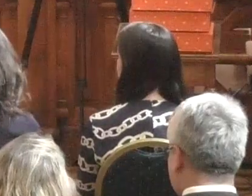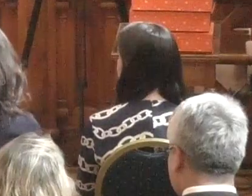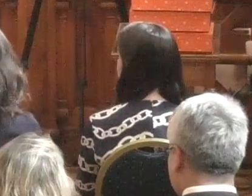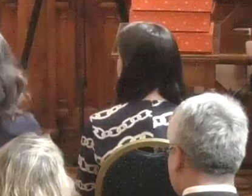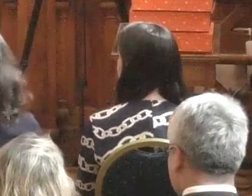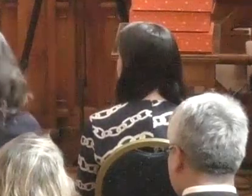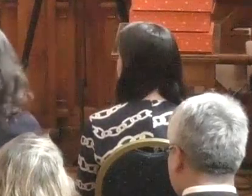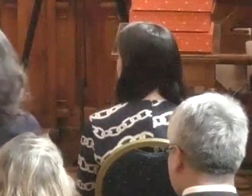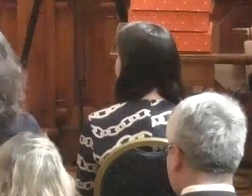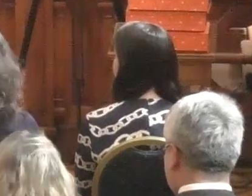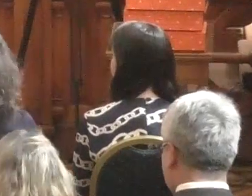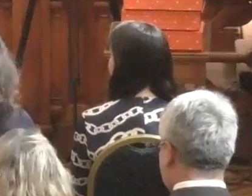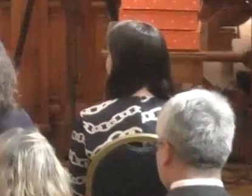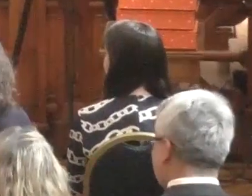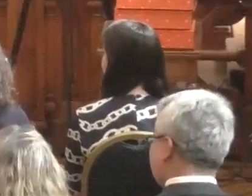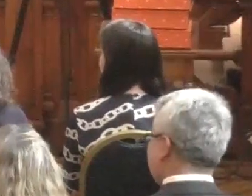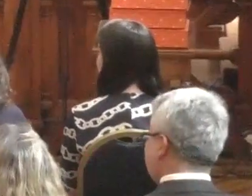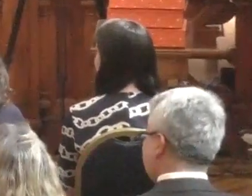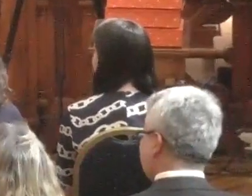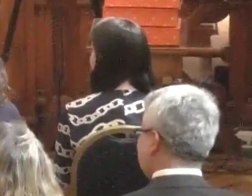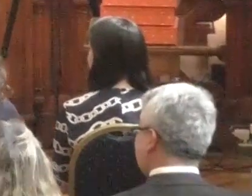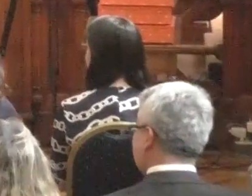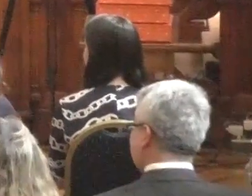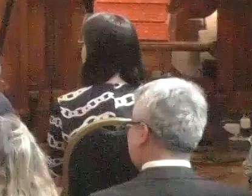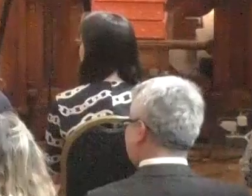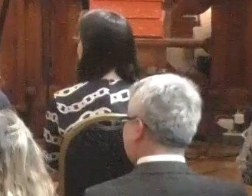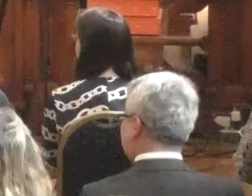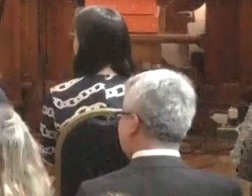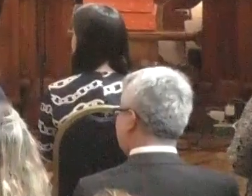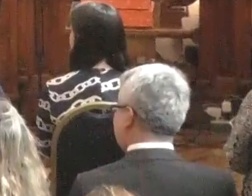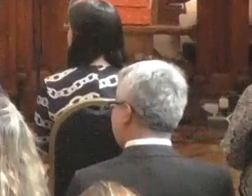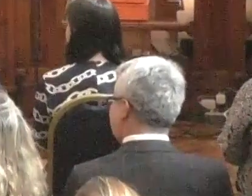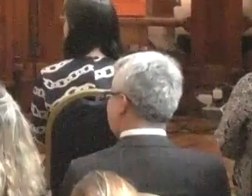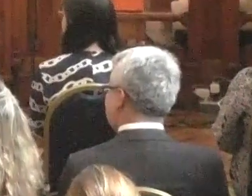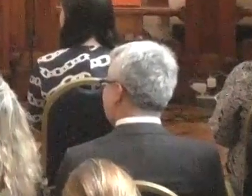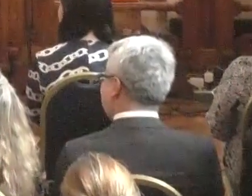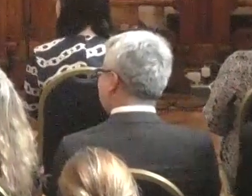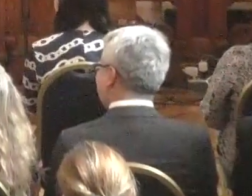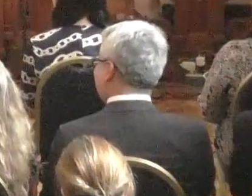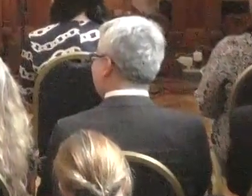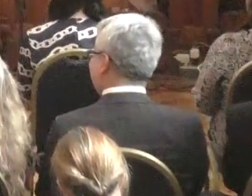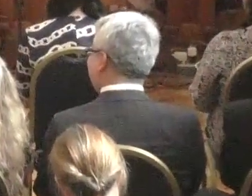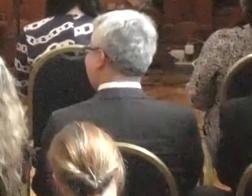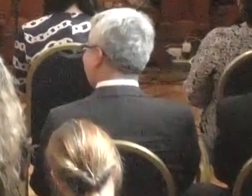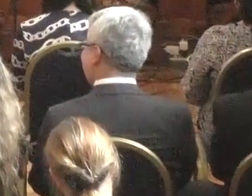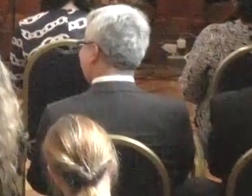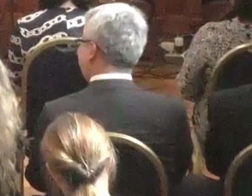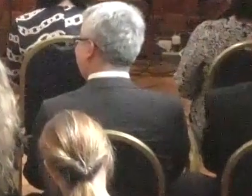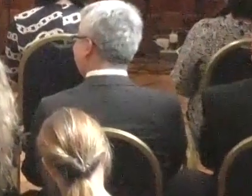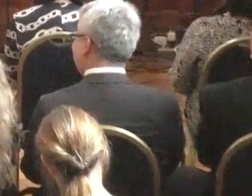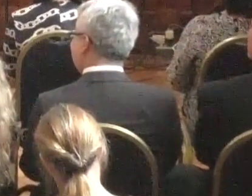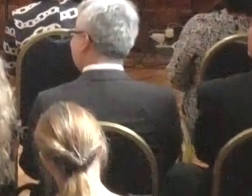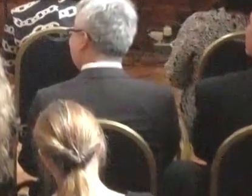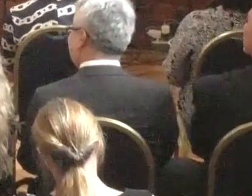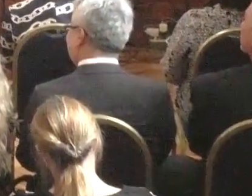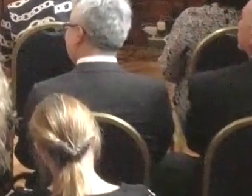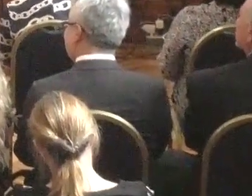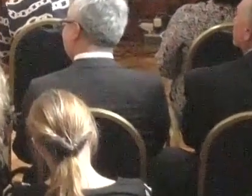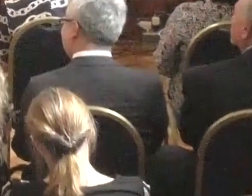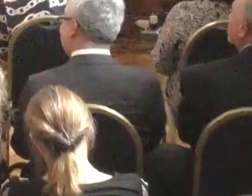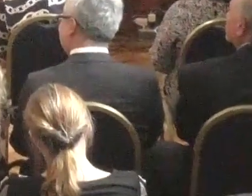Gloria Wittberg Optis, representantes de Carabineros y de la Policía de Investigaciones de Chile y de la Defensoría Penal